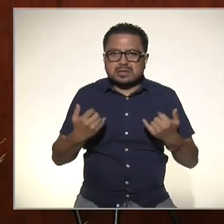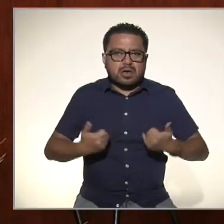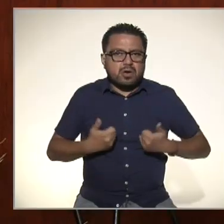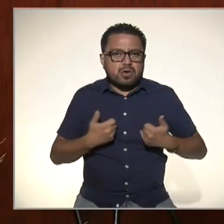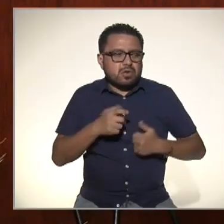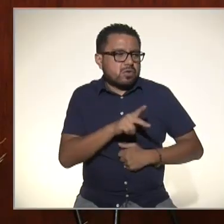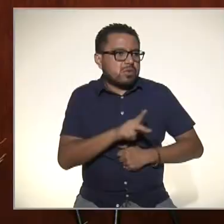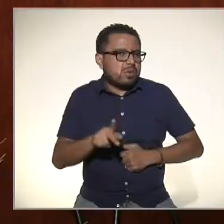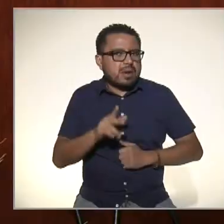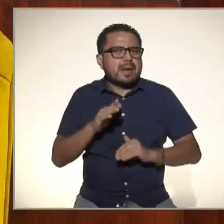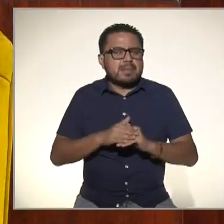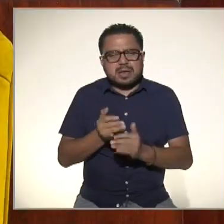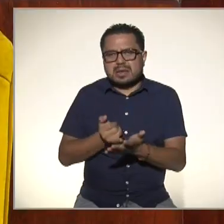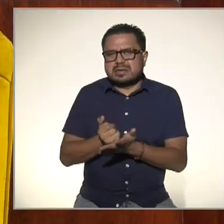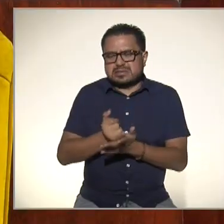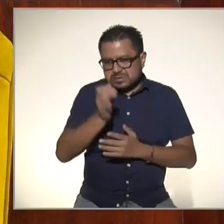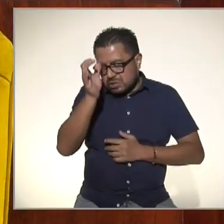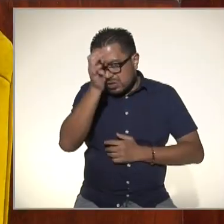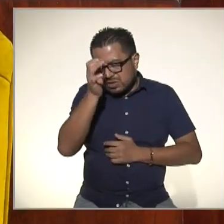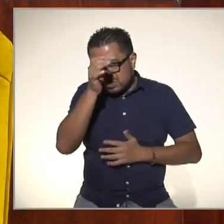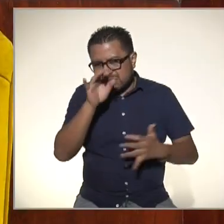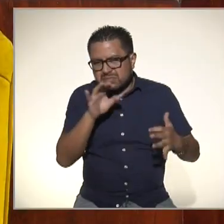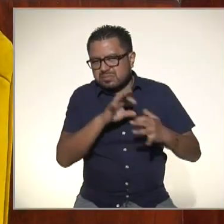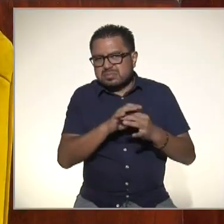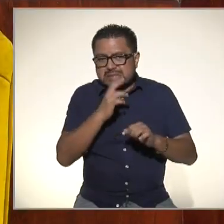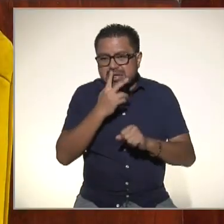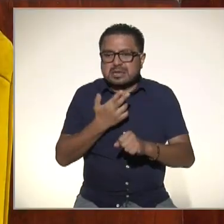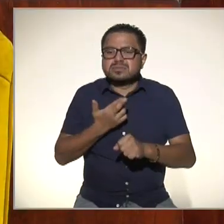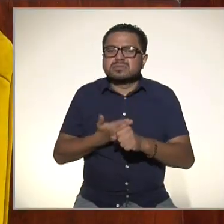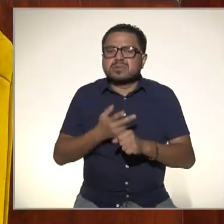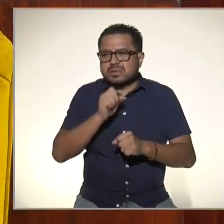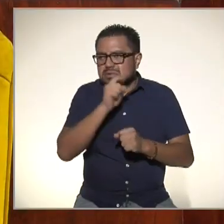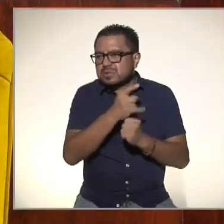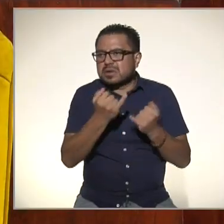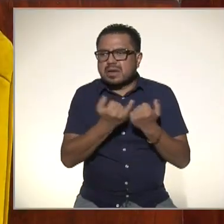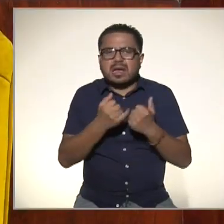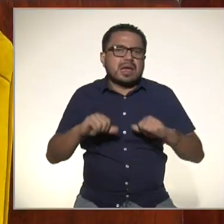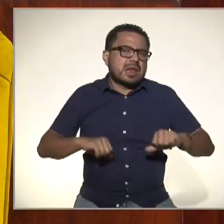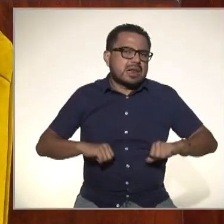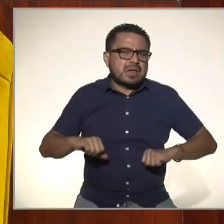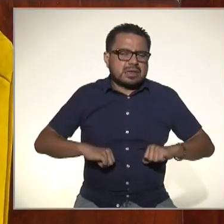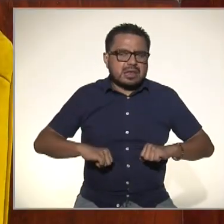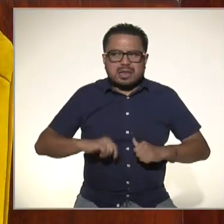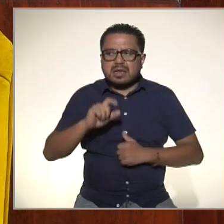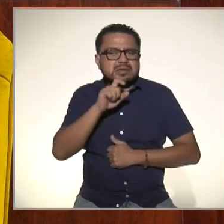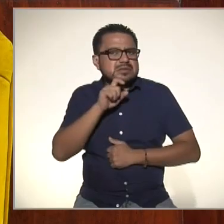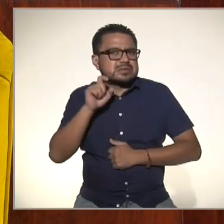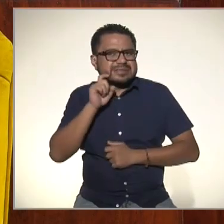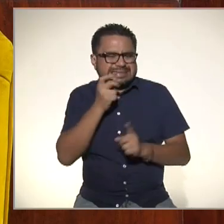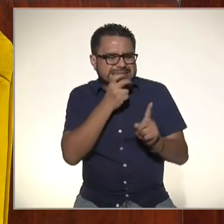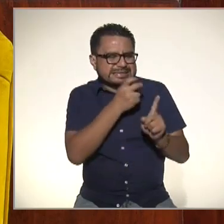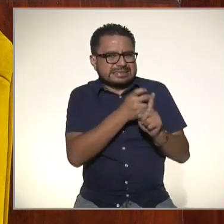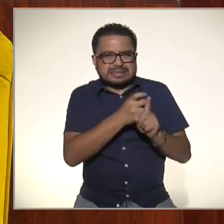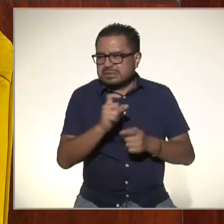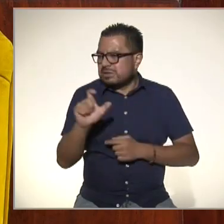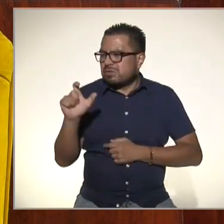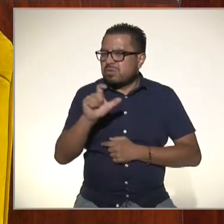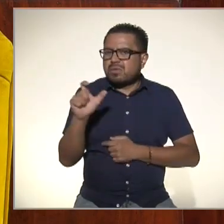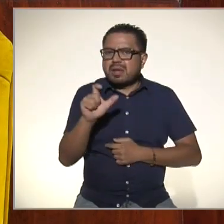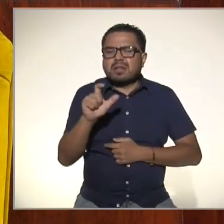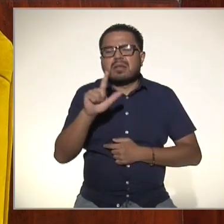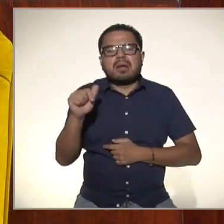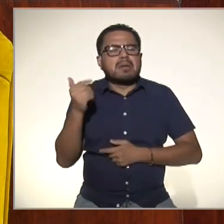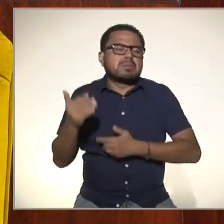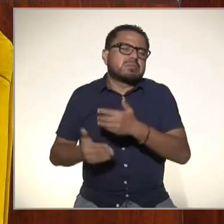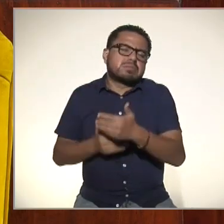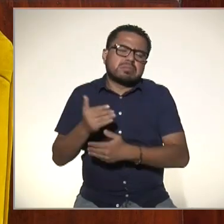jóvenes tomen decisiones más conscientes y responsables en el ejercicio de su sexualidad. Claro. Y que eso implica que cuando llegue el momento